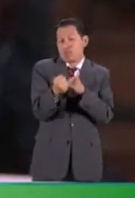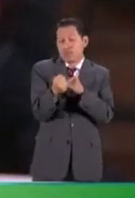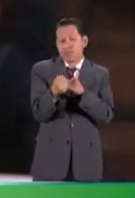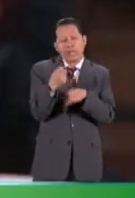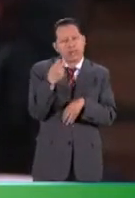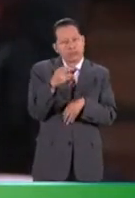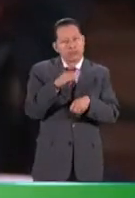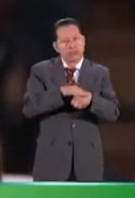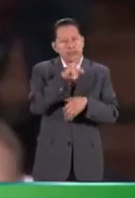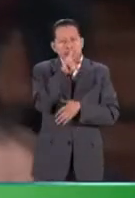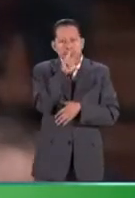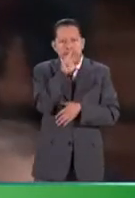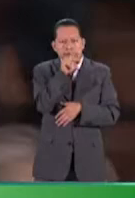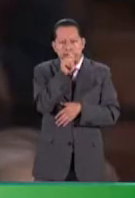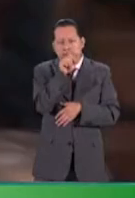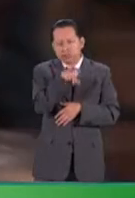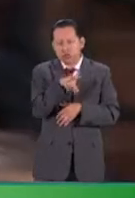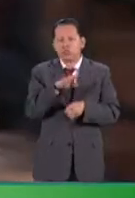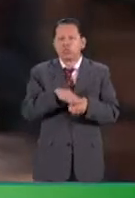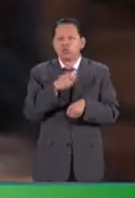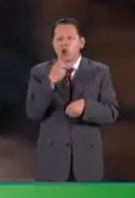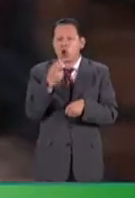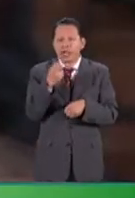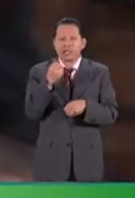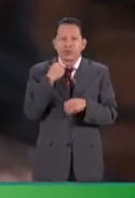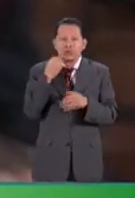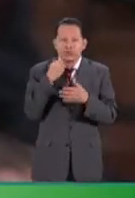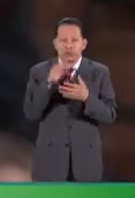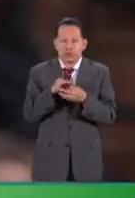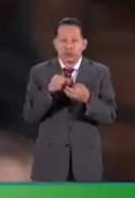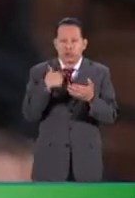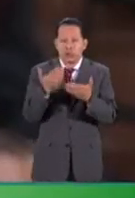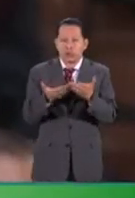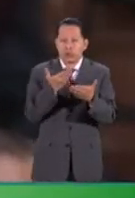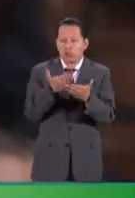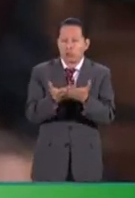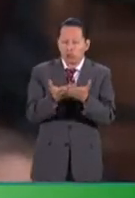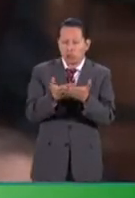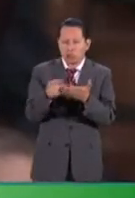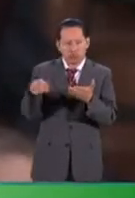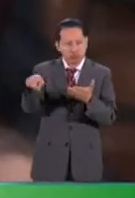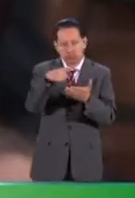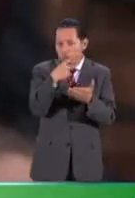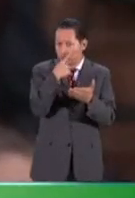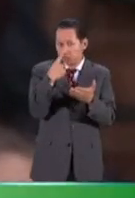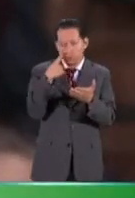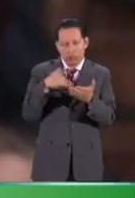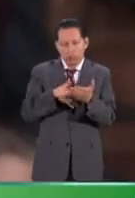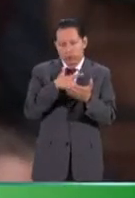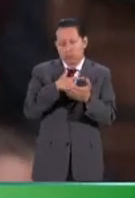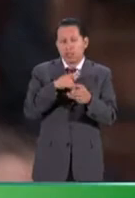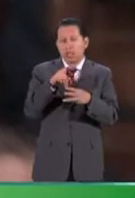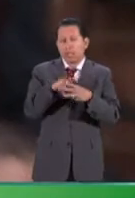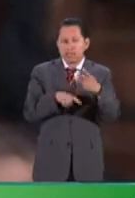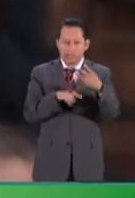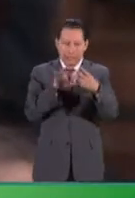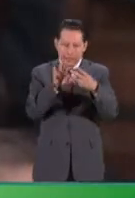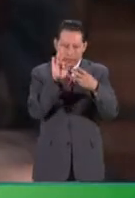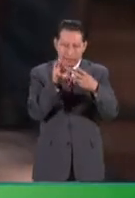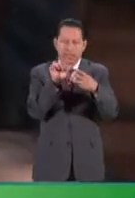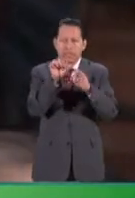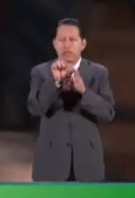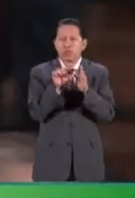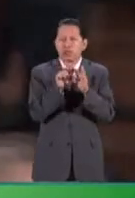lo hace más preocupante. Por lo anterior expuesto, propongo a su consideración tres reservas. El